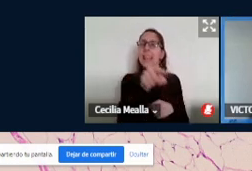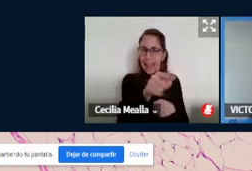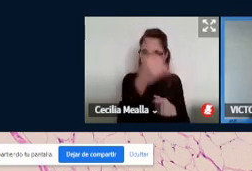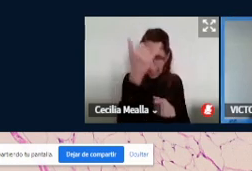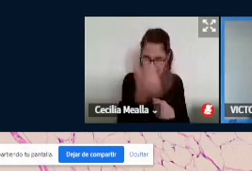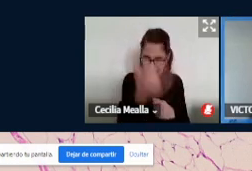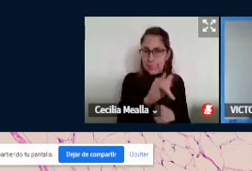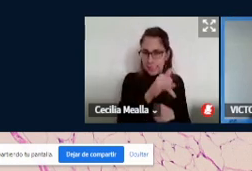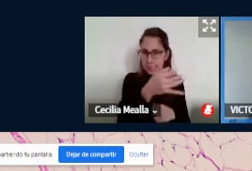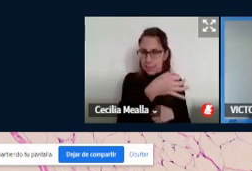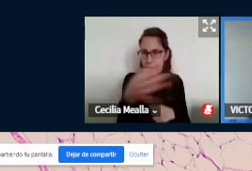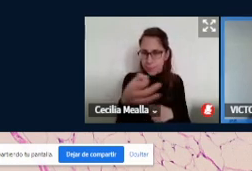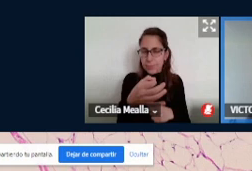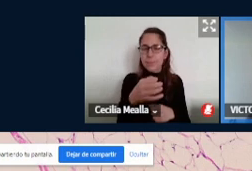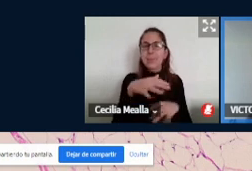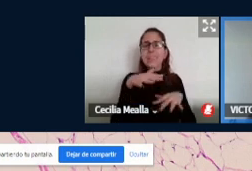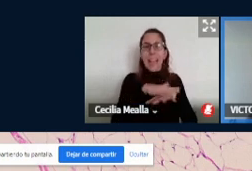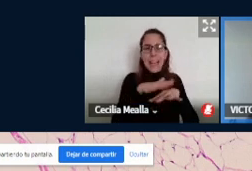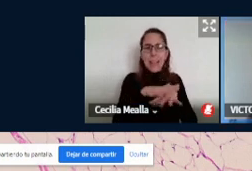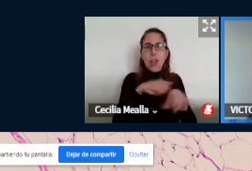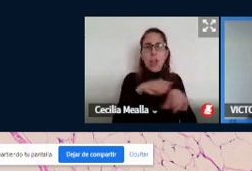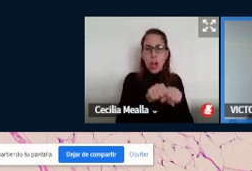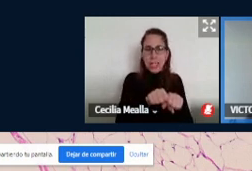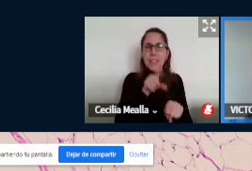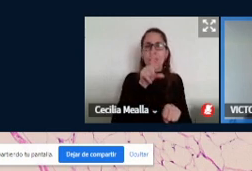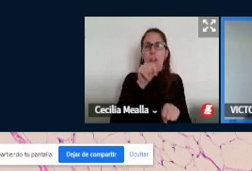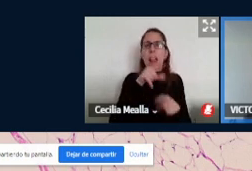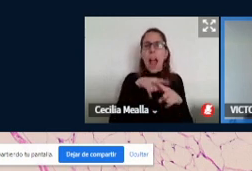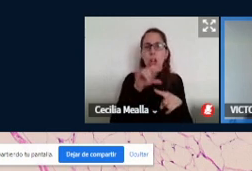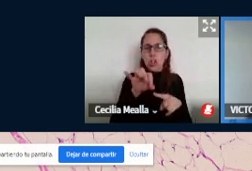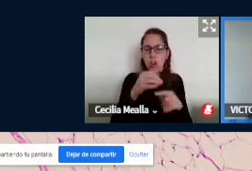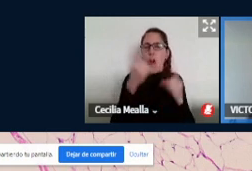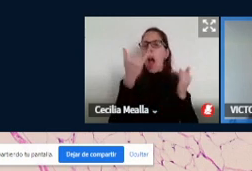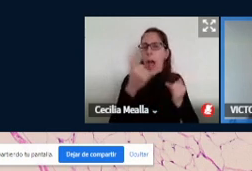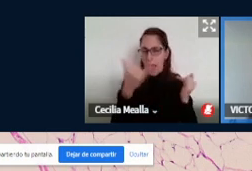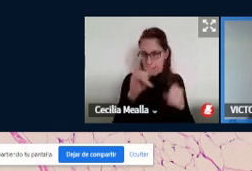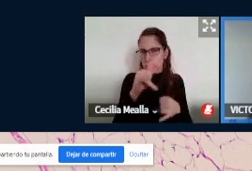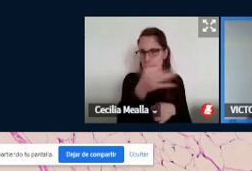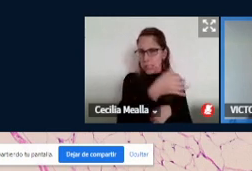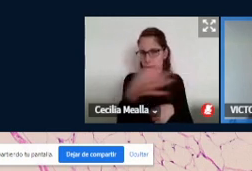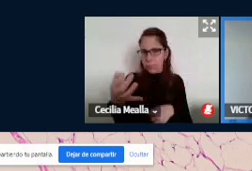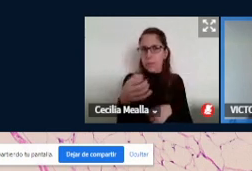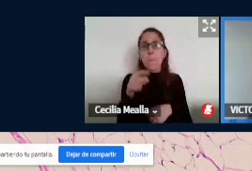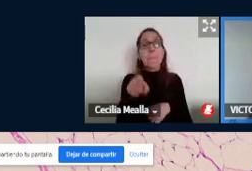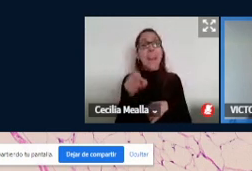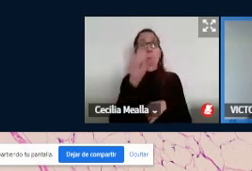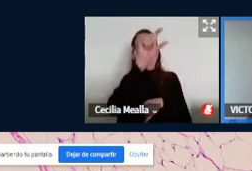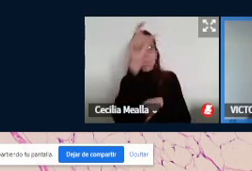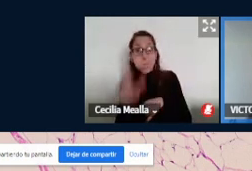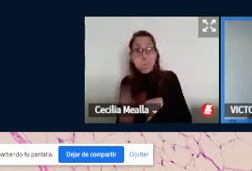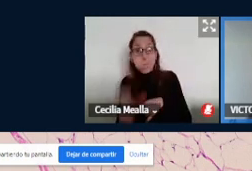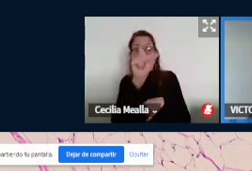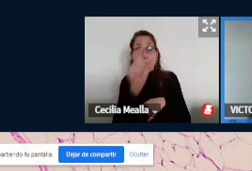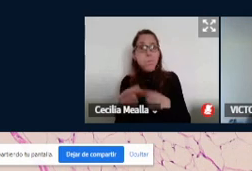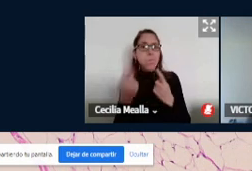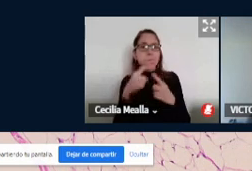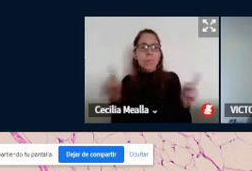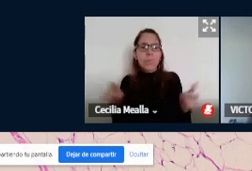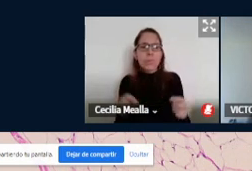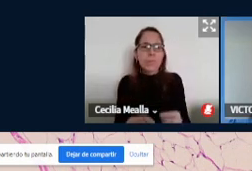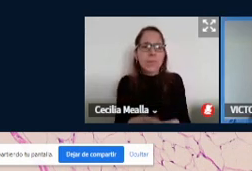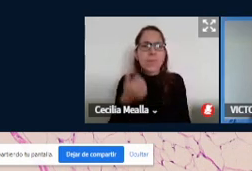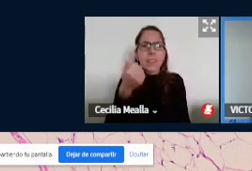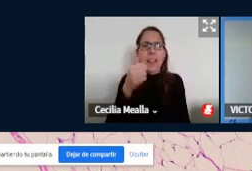dice Sofía, ¿eh? De que el epicardio tiene tejido conectivo laxo. Pero acá Valentina vemos dice también,